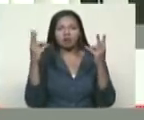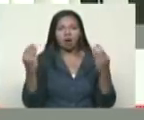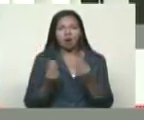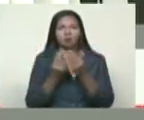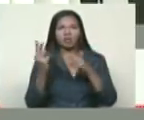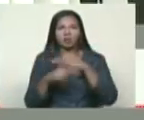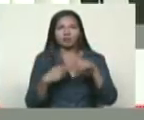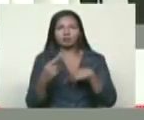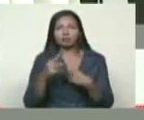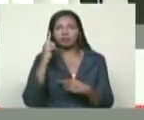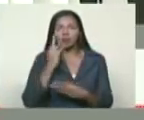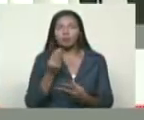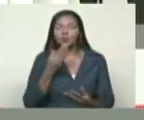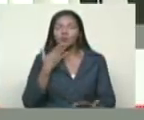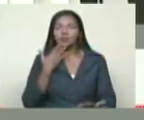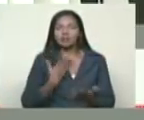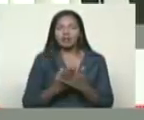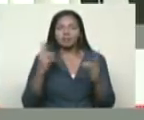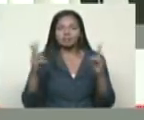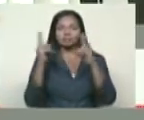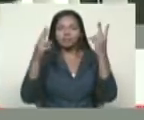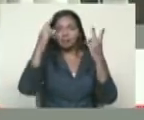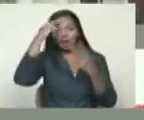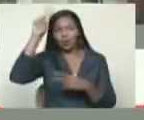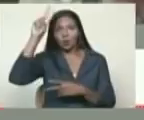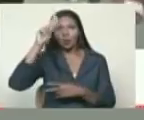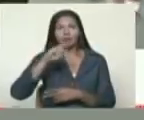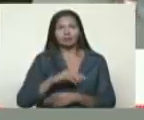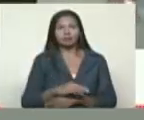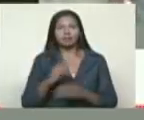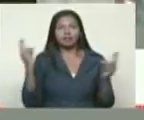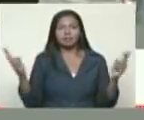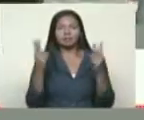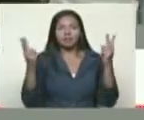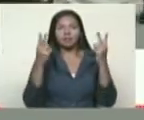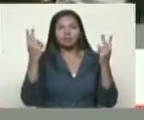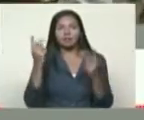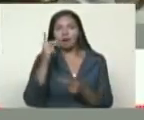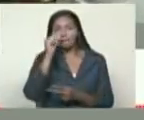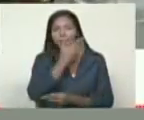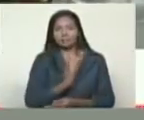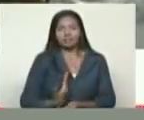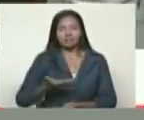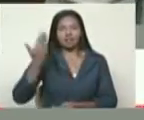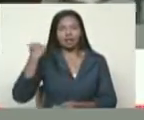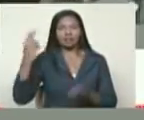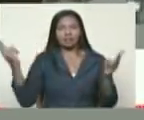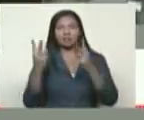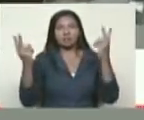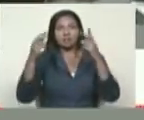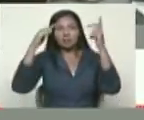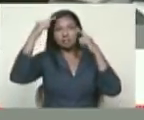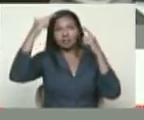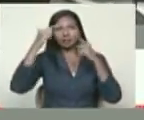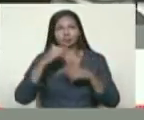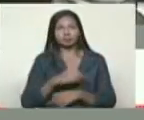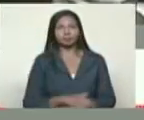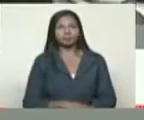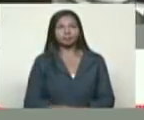Revolución Bolivariana. Muchas gracias. ¡Que viva Cuba! ¡Que viva Fidel! ¡Que viva Chávez!